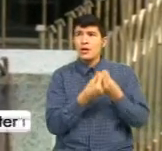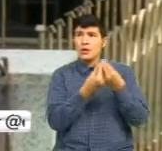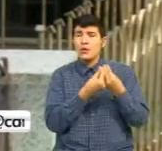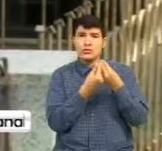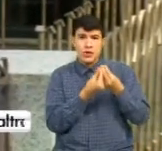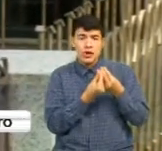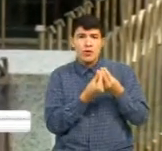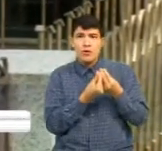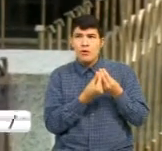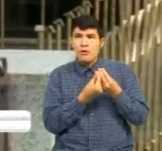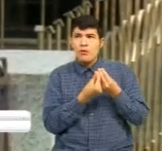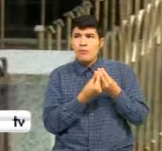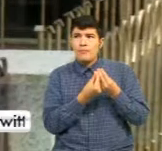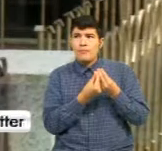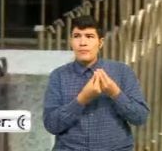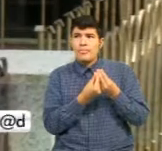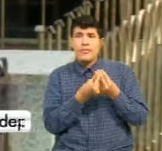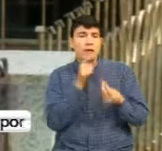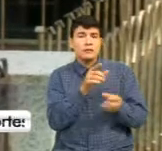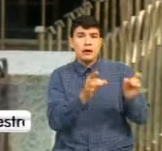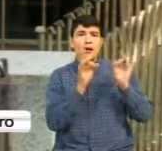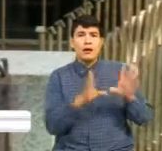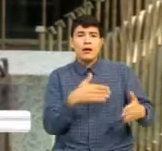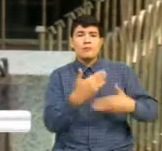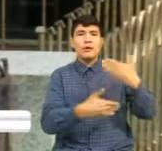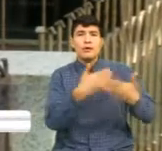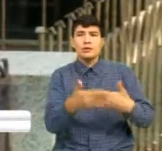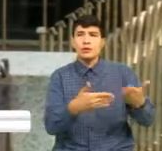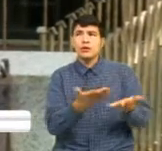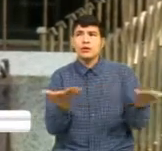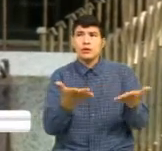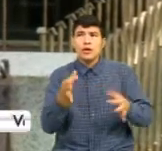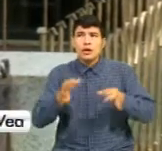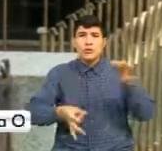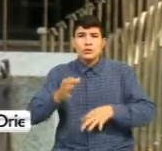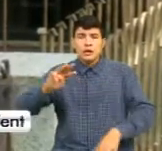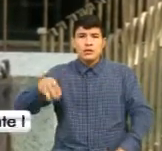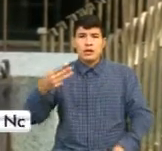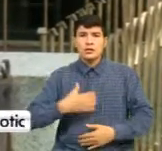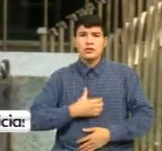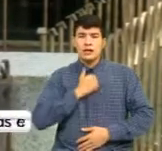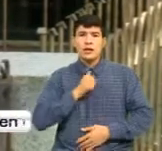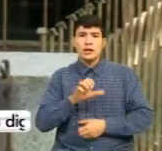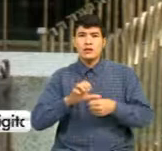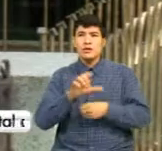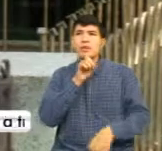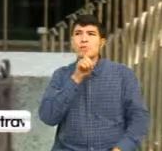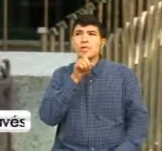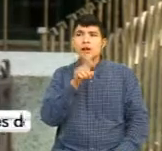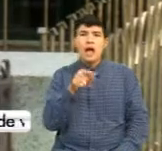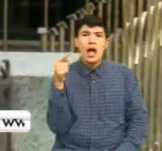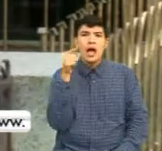la judicatura y por arte de magia este proceso para parar a un juzgado tercero del circuito de bucaramanga en